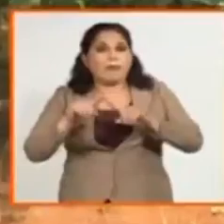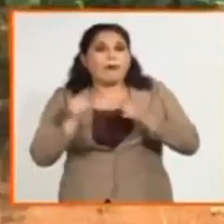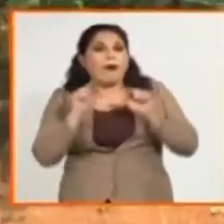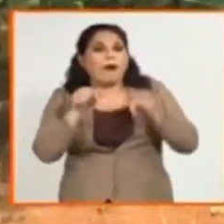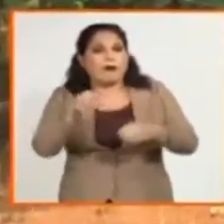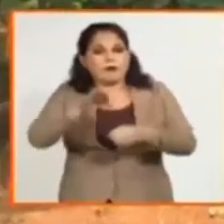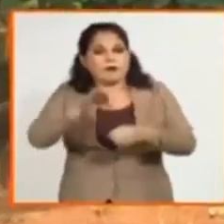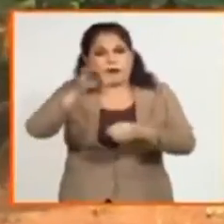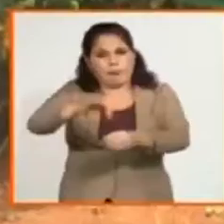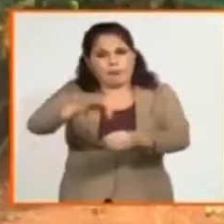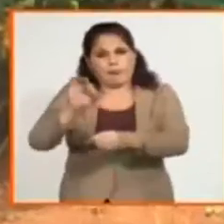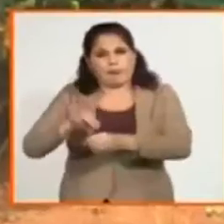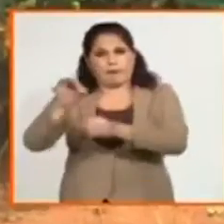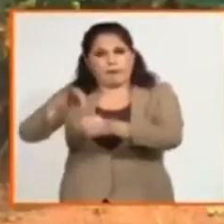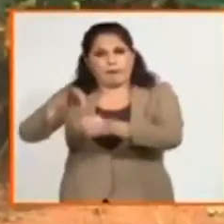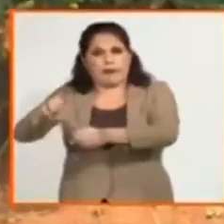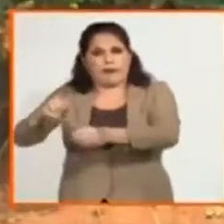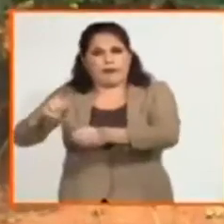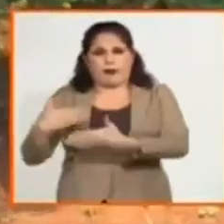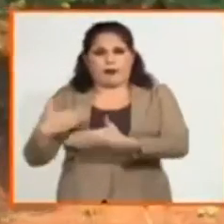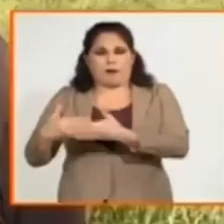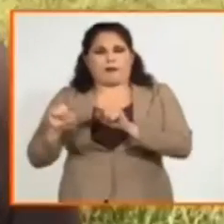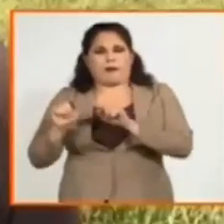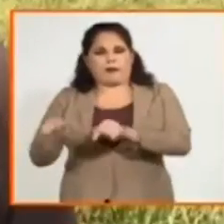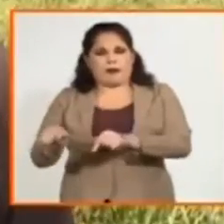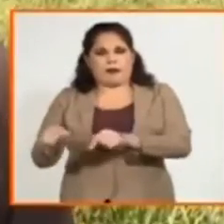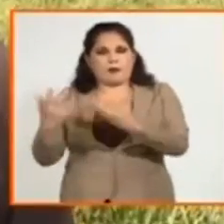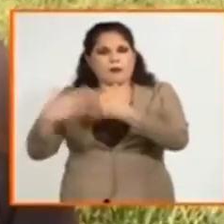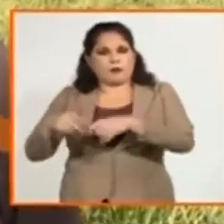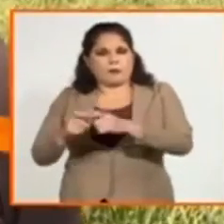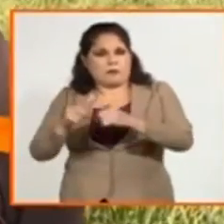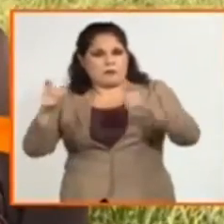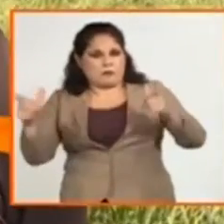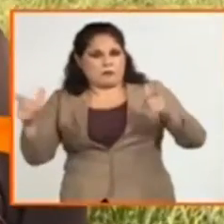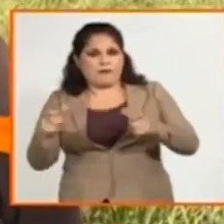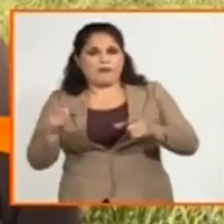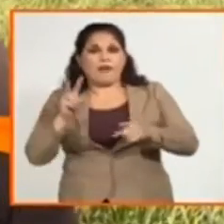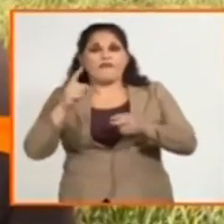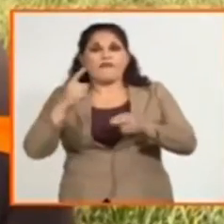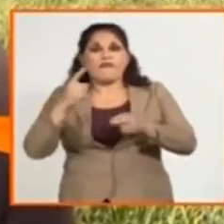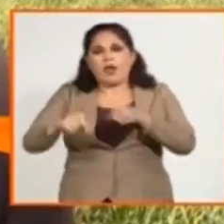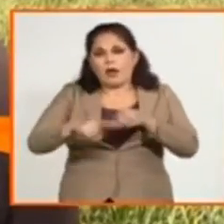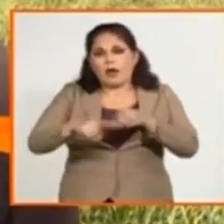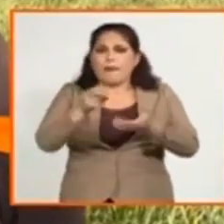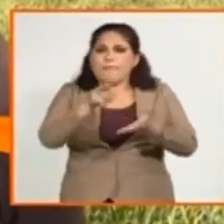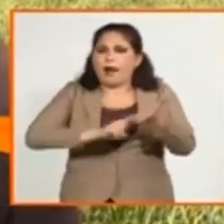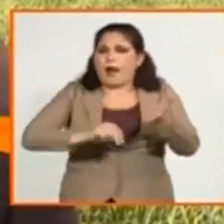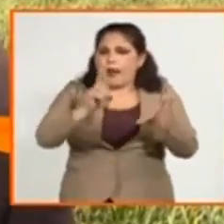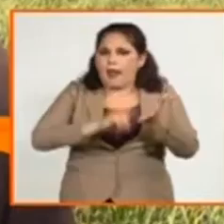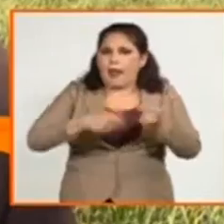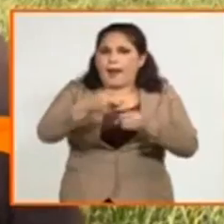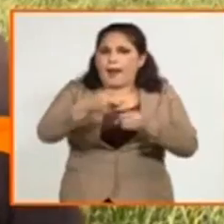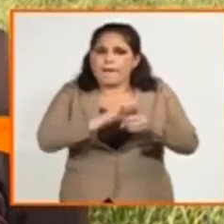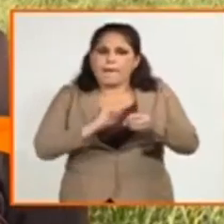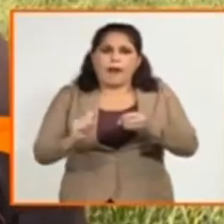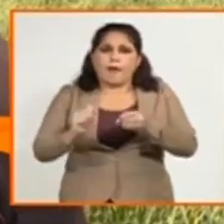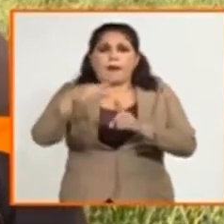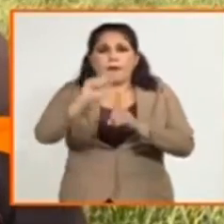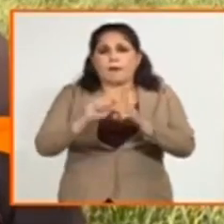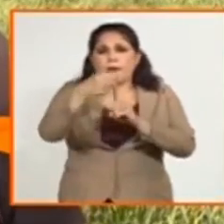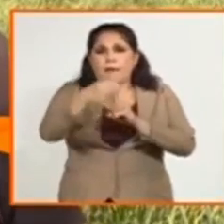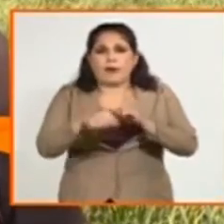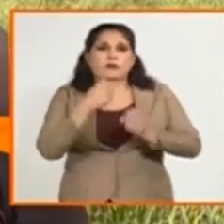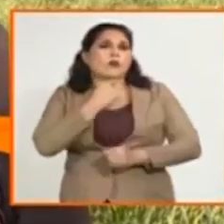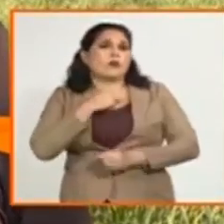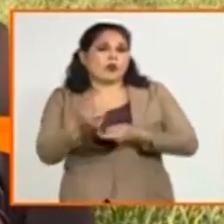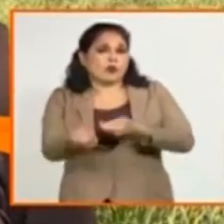sembrando, es la CCS Fran País García. En el caso de las viandas tenemos malanga, tenemos plátano, yuca, boniato,